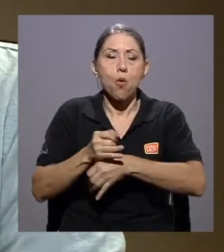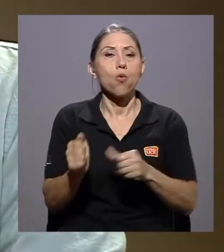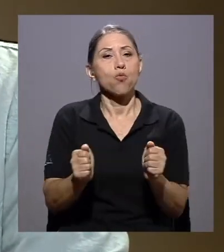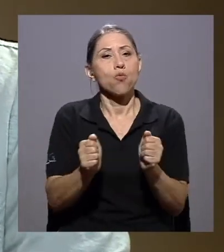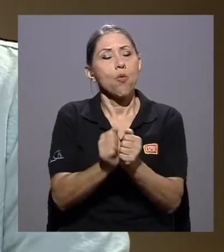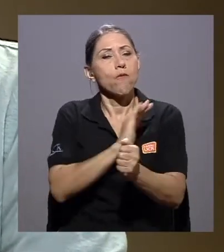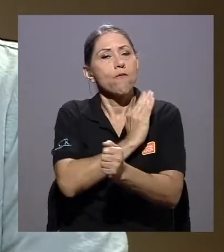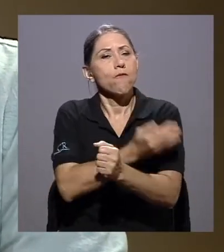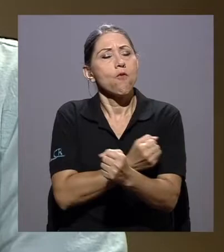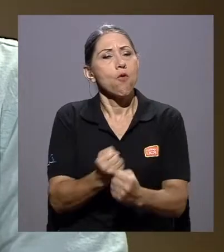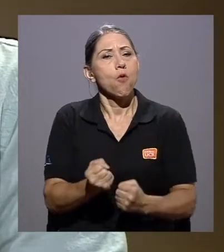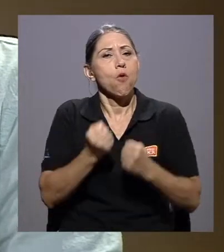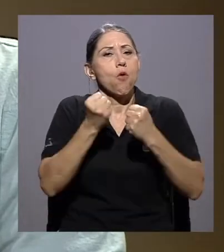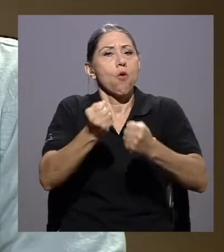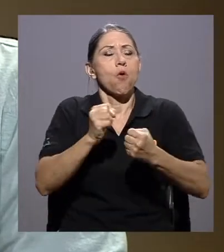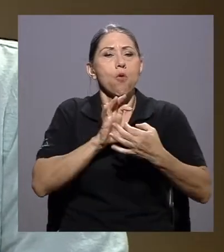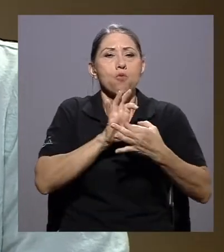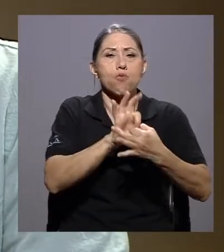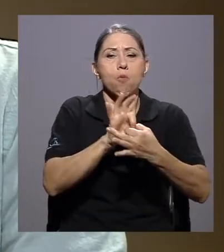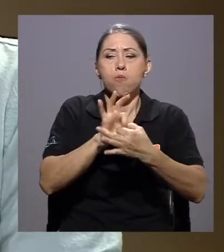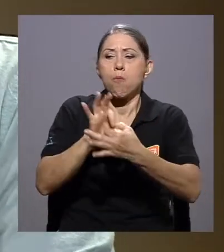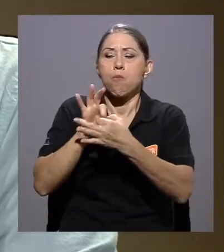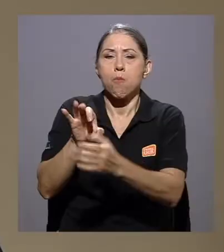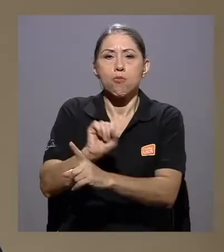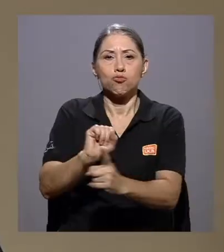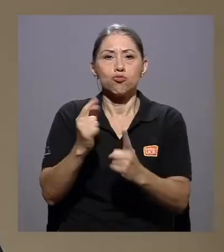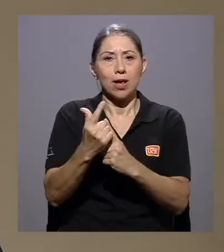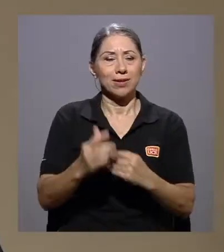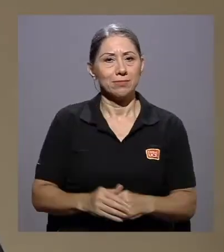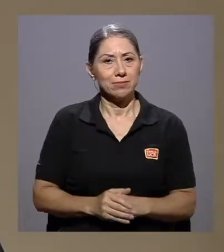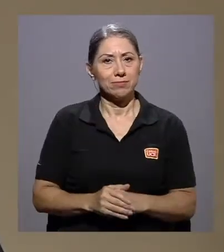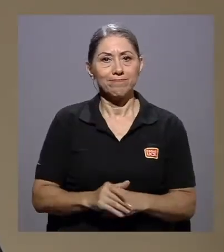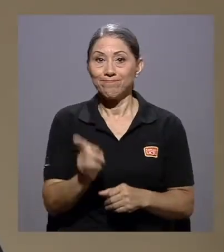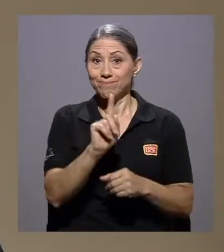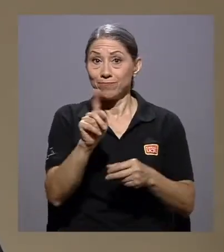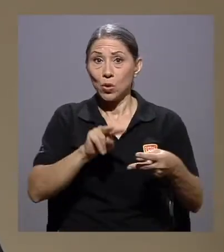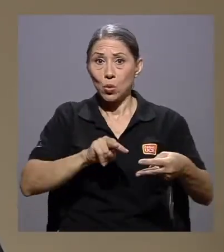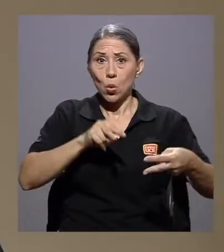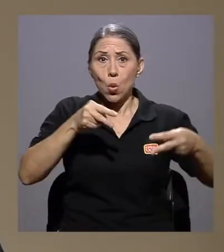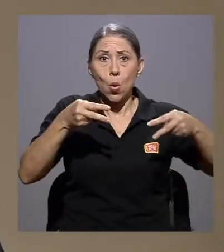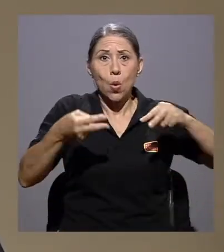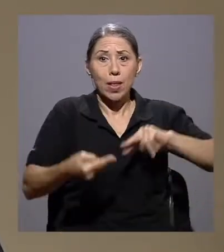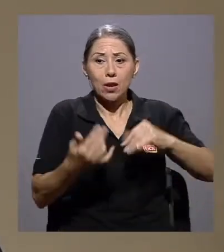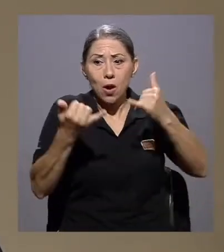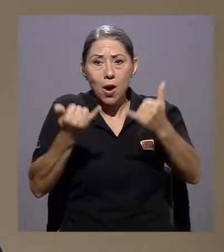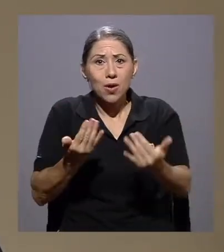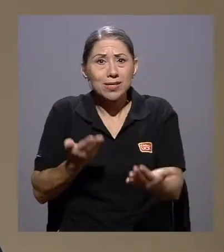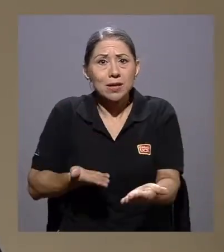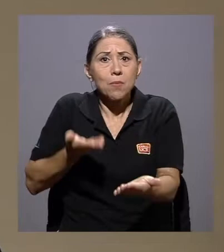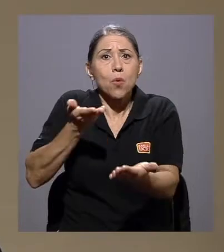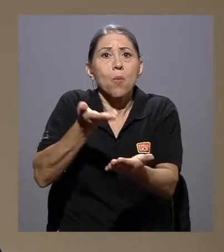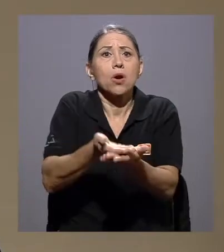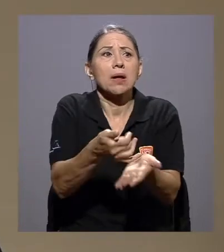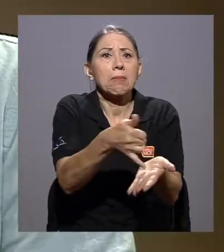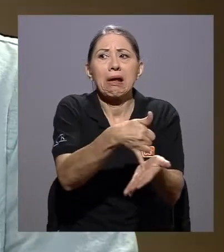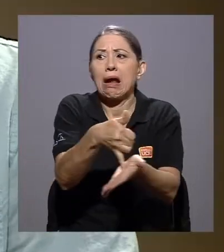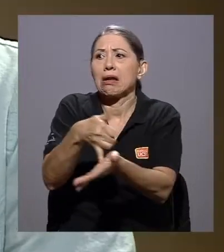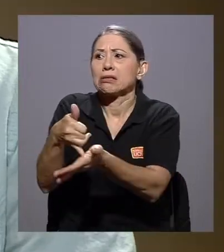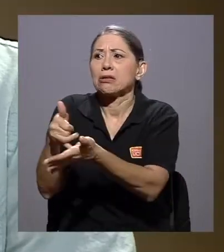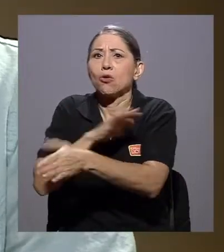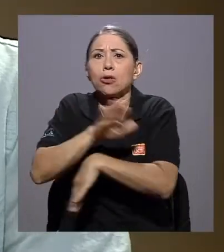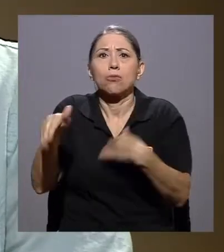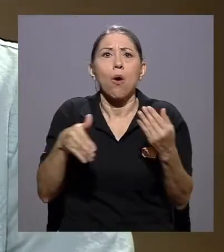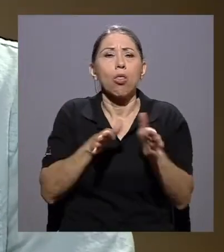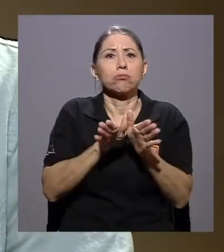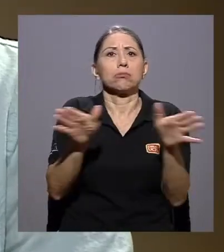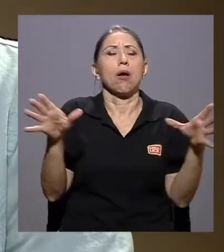instituciones, mediante el fortalecimiento de los lazos sociales, sino que contrario a ello lo que se propone es una precarización colectiva,